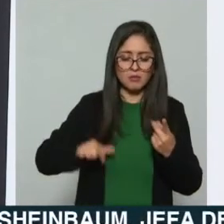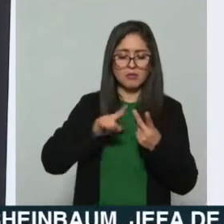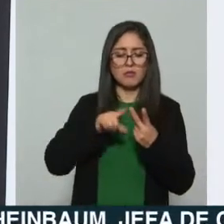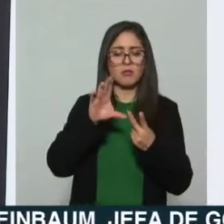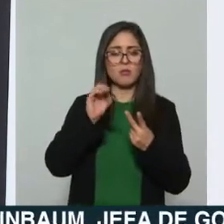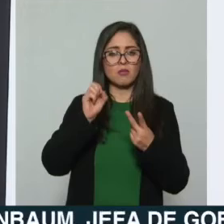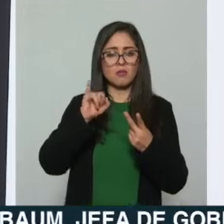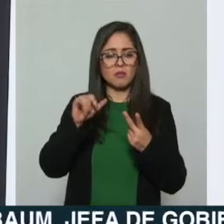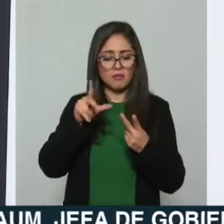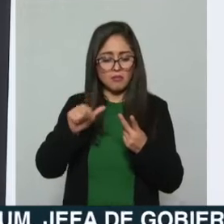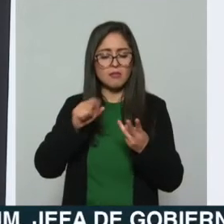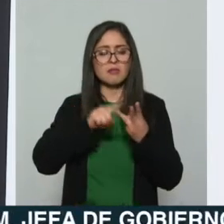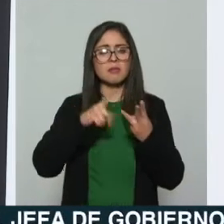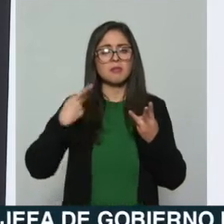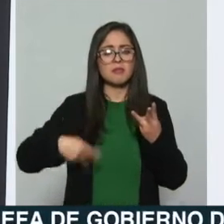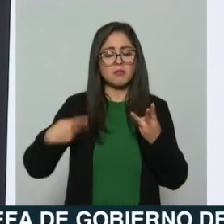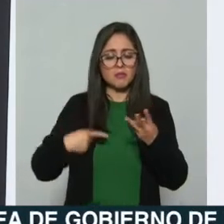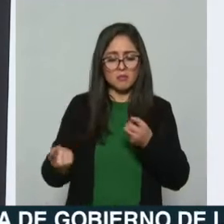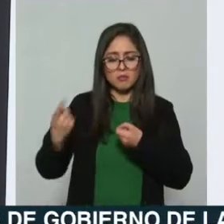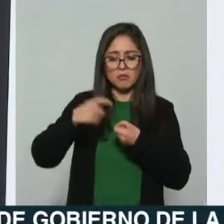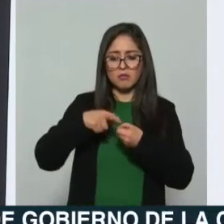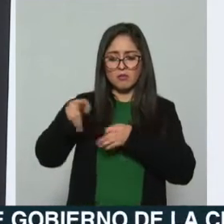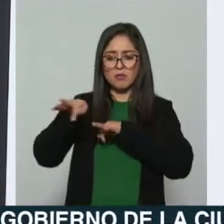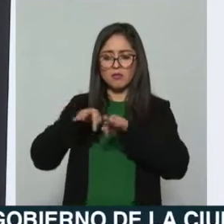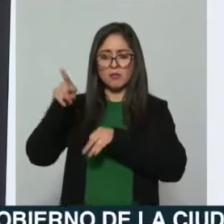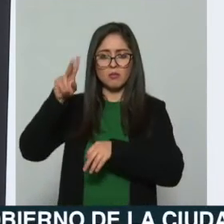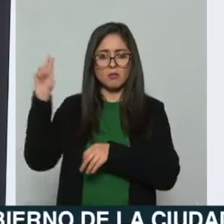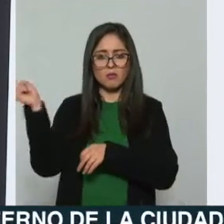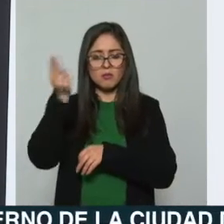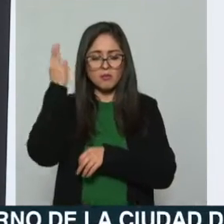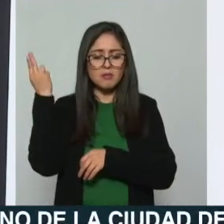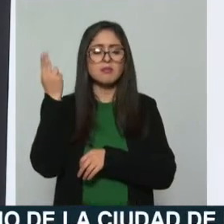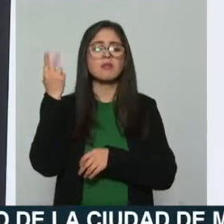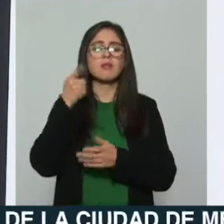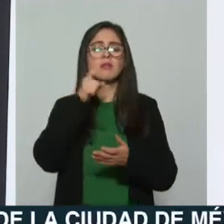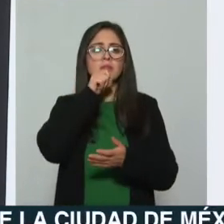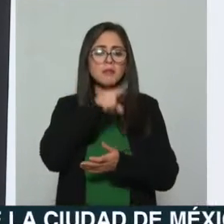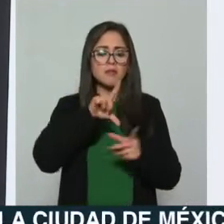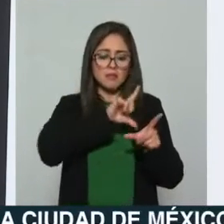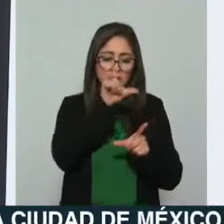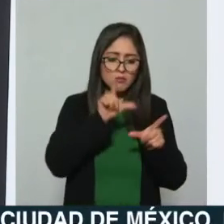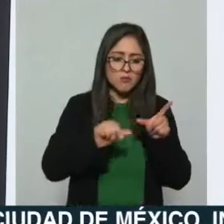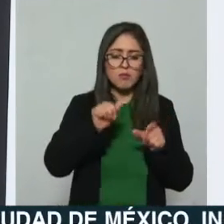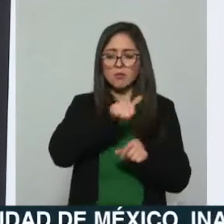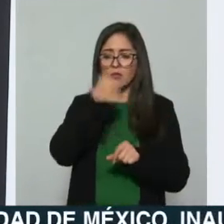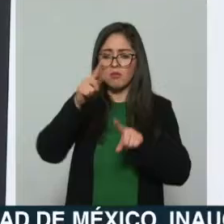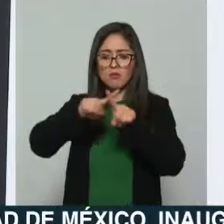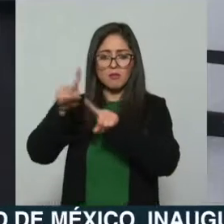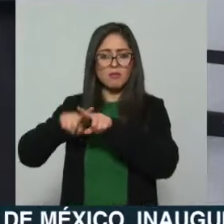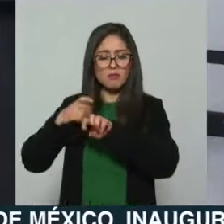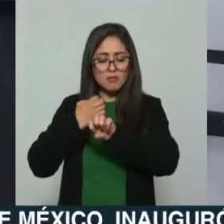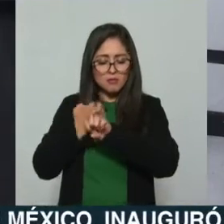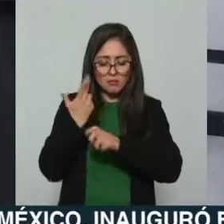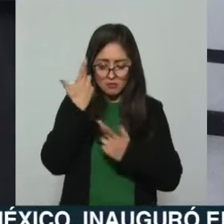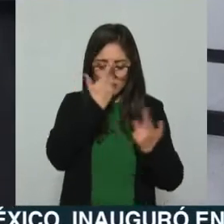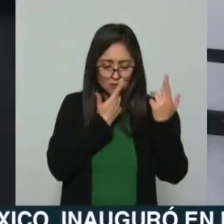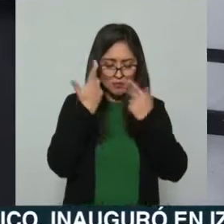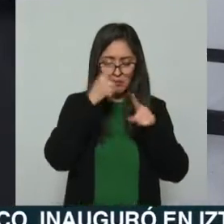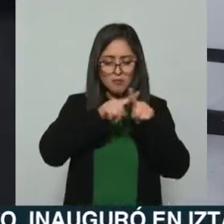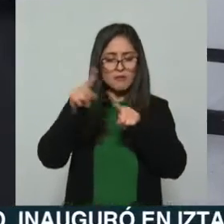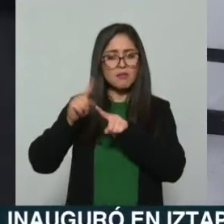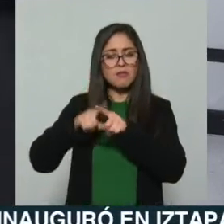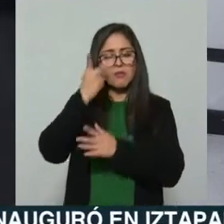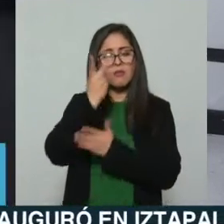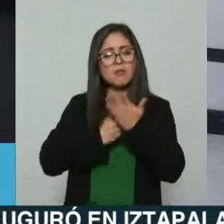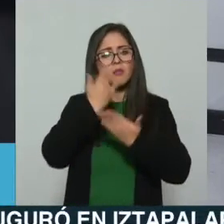por personas integrantes de universidades de la Ciudad de México, nacionales y locales. Están evaluando cada uno de los proyectos que se presentaron. ¿Por